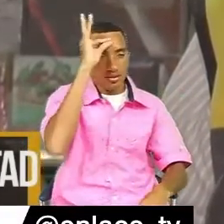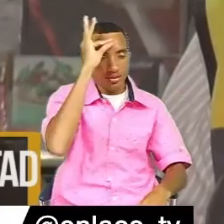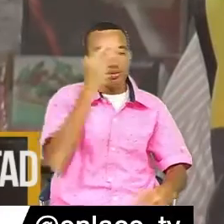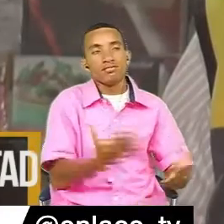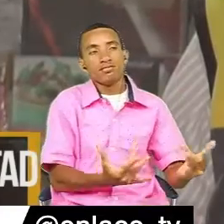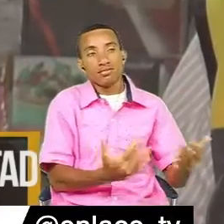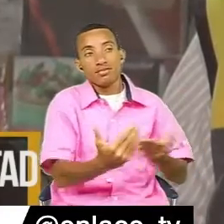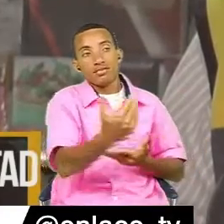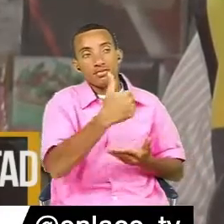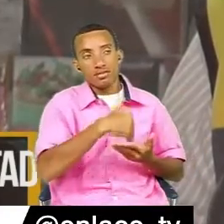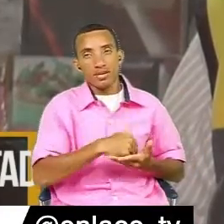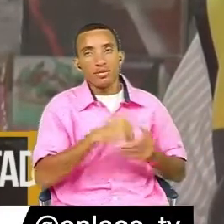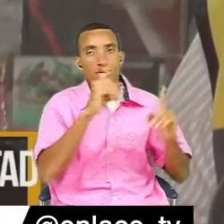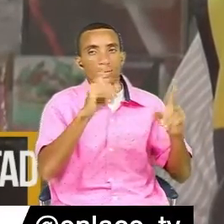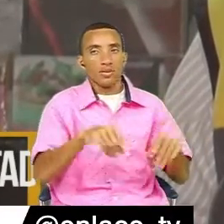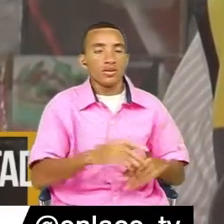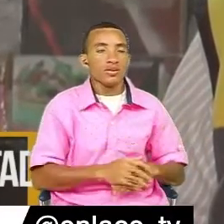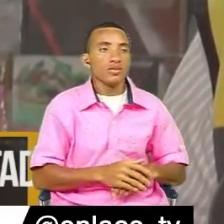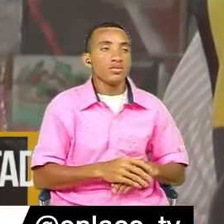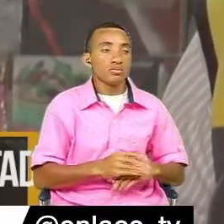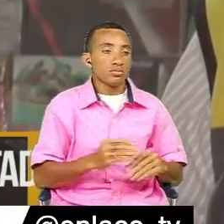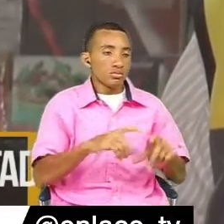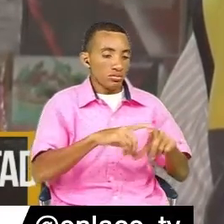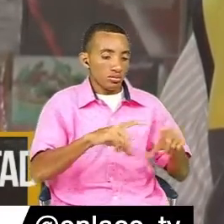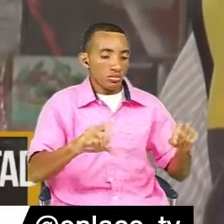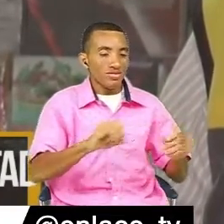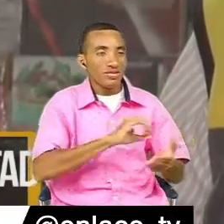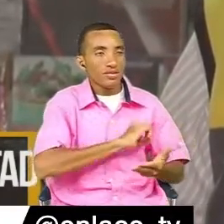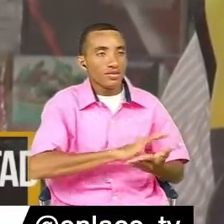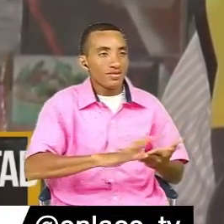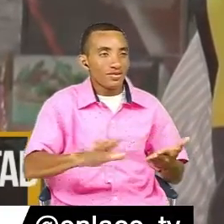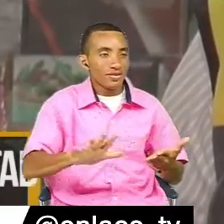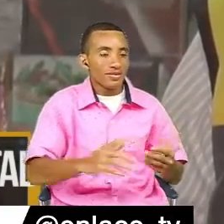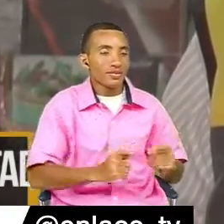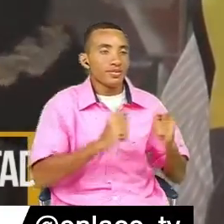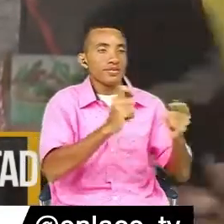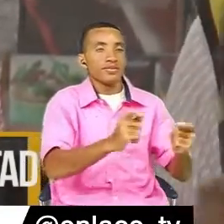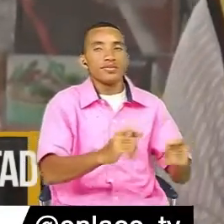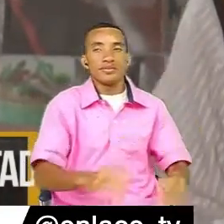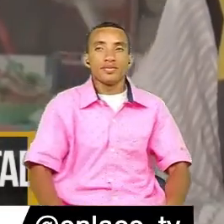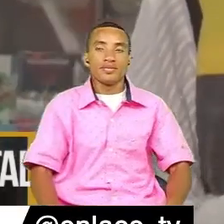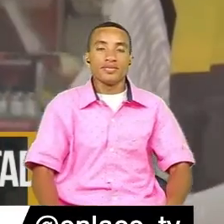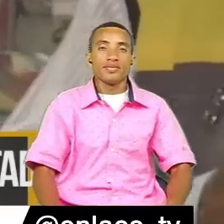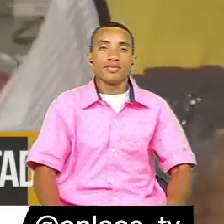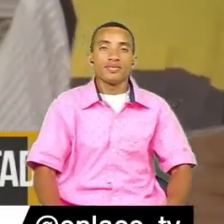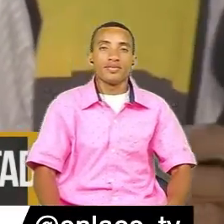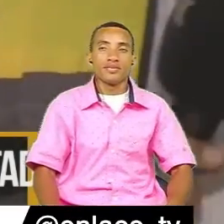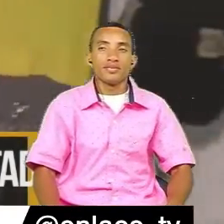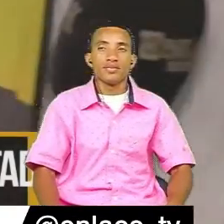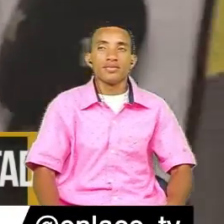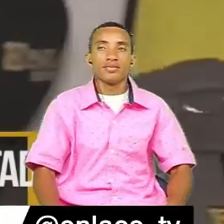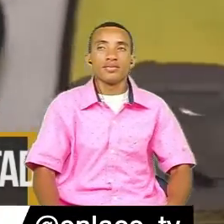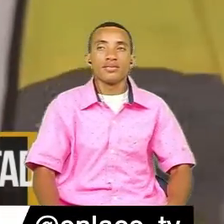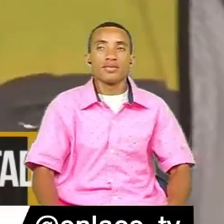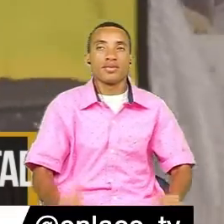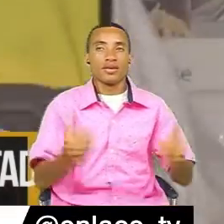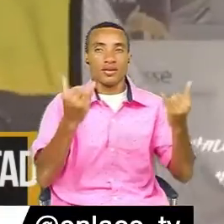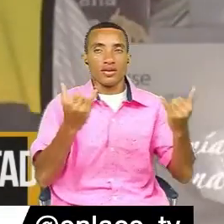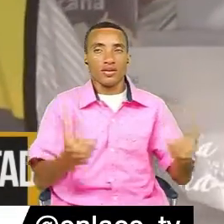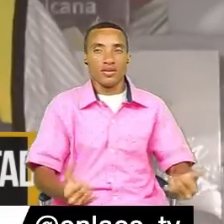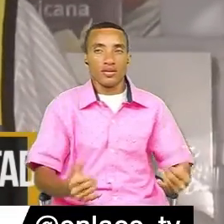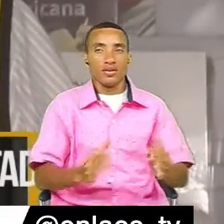librería Leer Algo Más. También pueden regalar un bono si quieren, o sea, tenemos las dos opciones, o el libro o el bono. Muy bien, se pueden dar recomendados a esta hora aquí